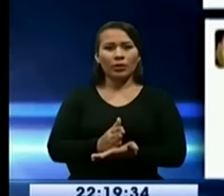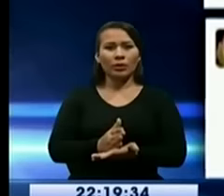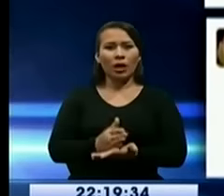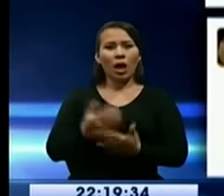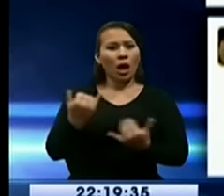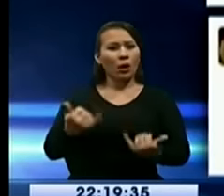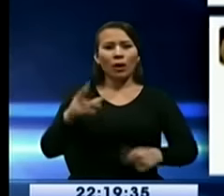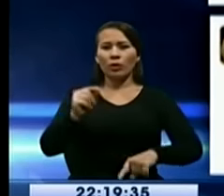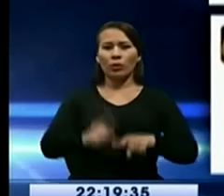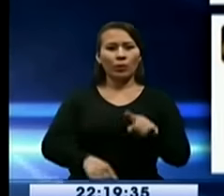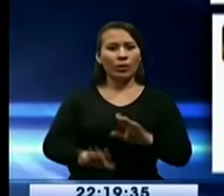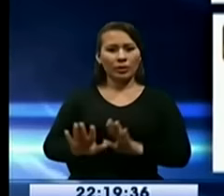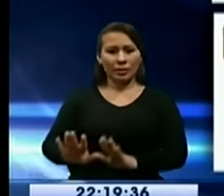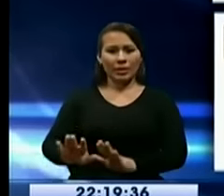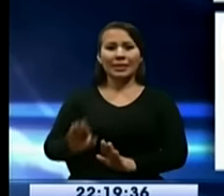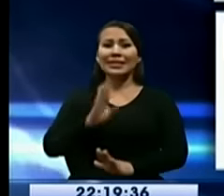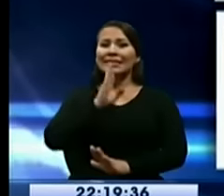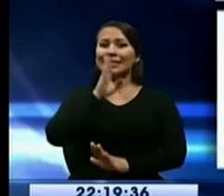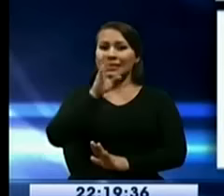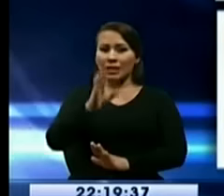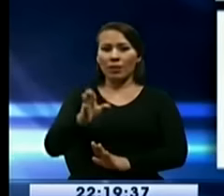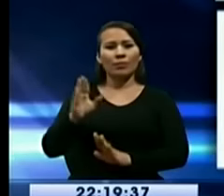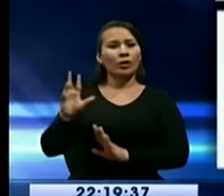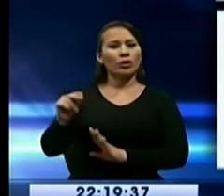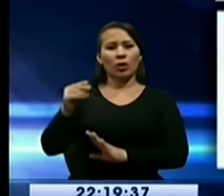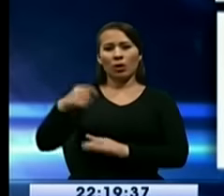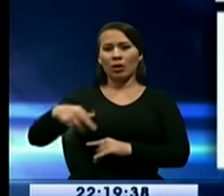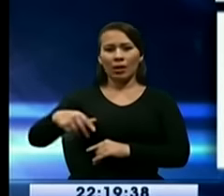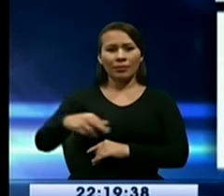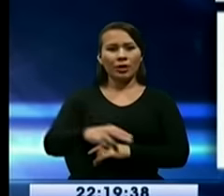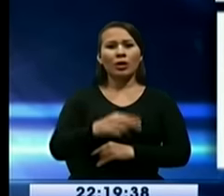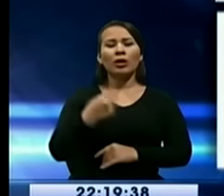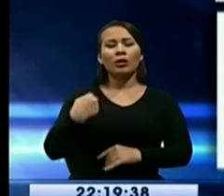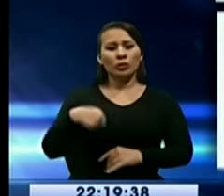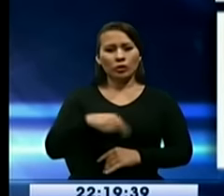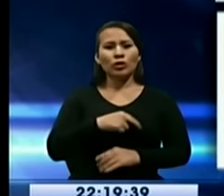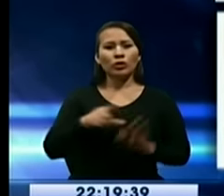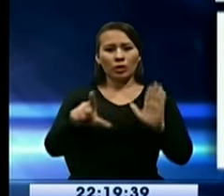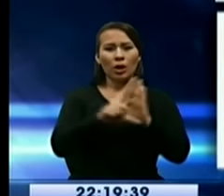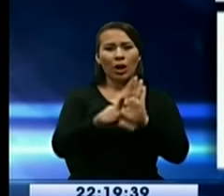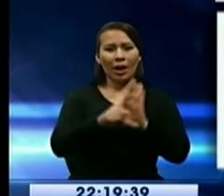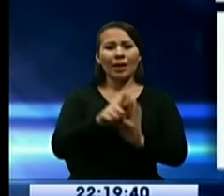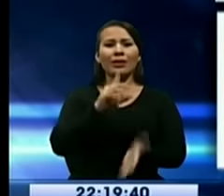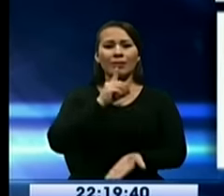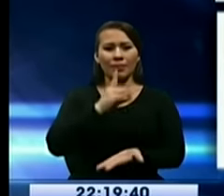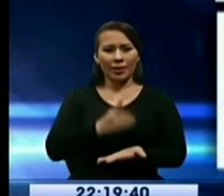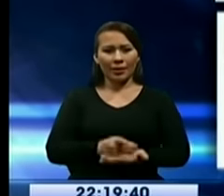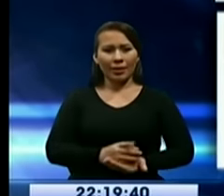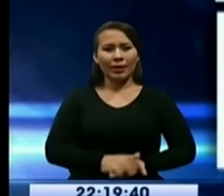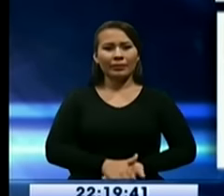No se preocupen, los de siempre no pasarán. Nos sobra legitimidad y verdad.